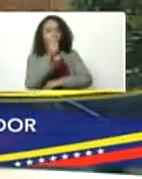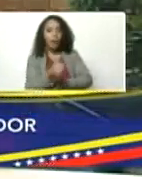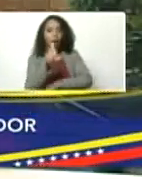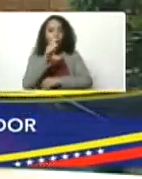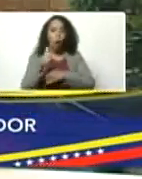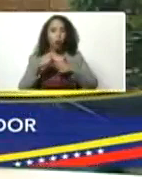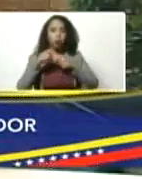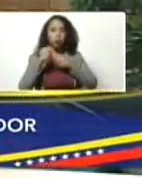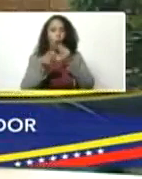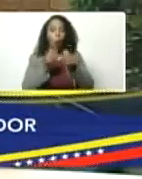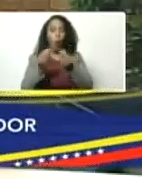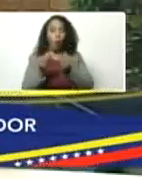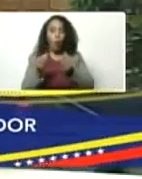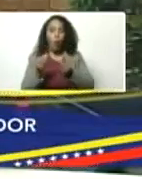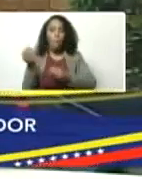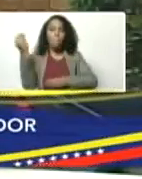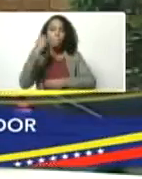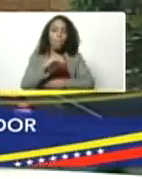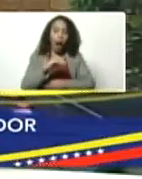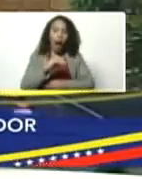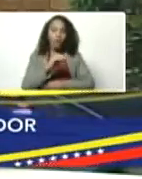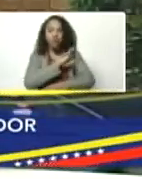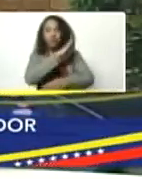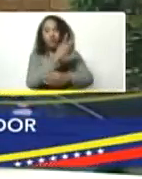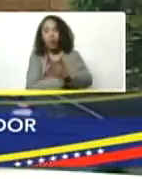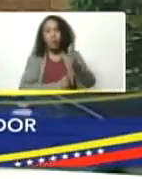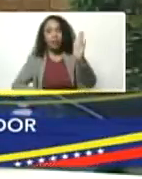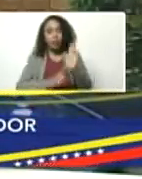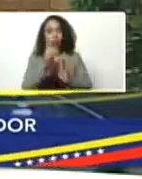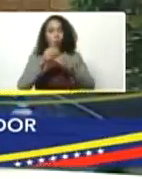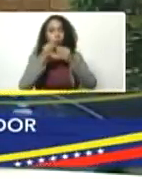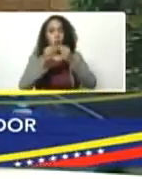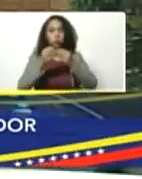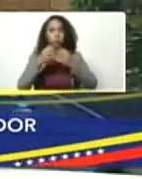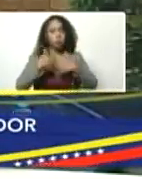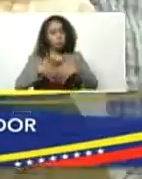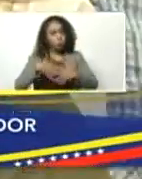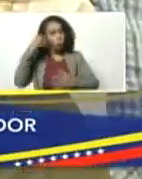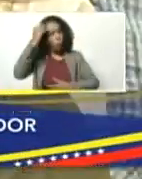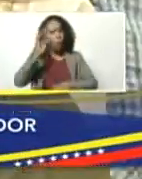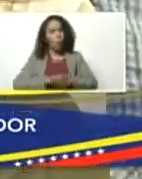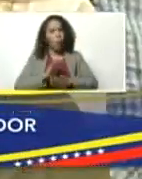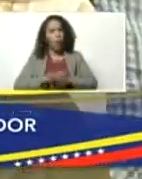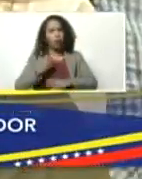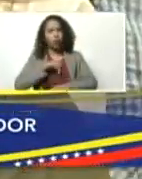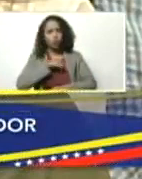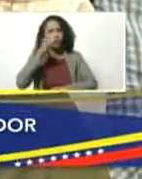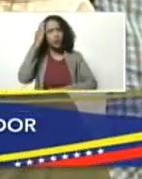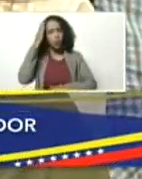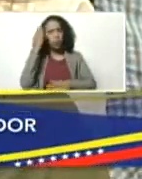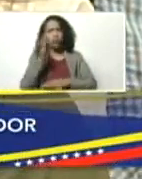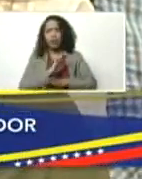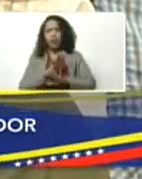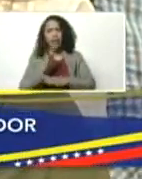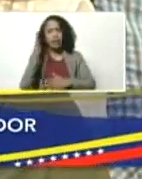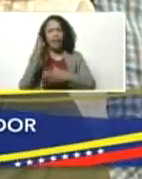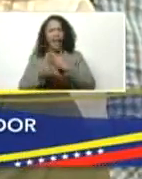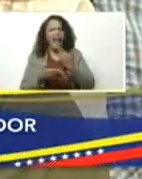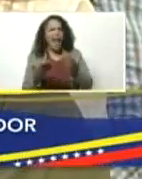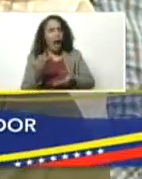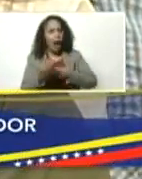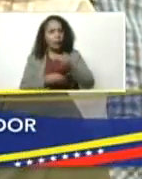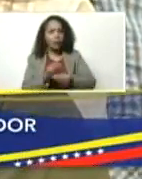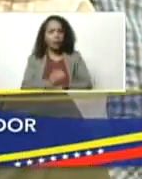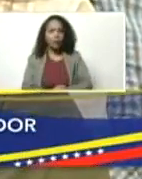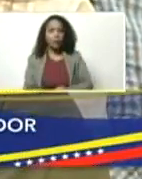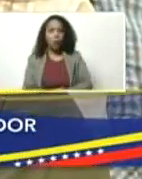desarrollar más fortaleza en las reflexiones porque nosotros sabemos qué estamos haciendo.